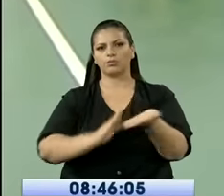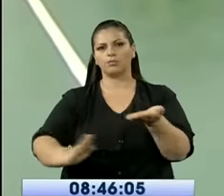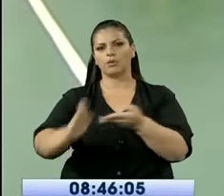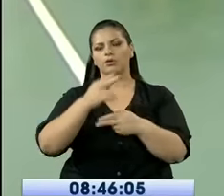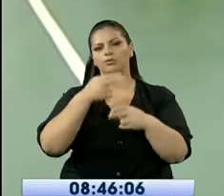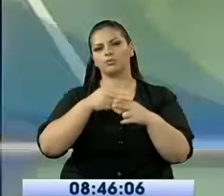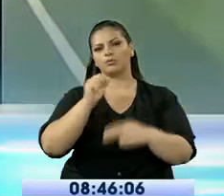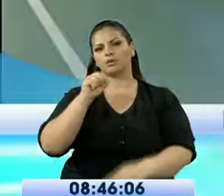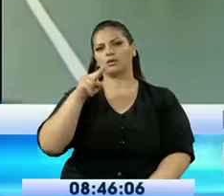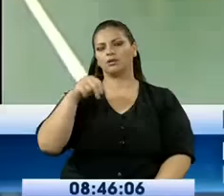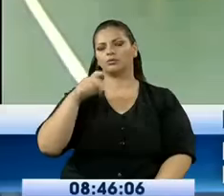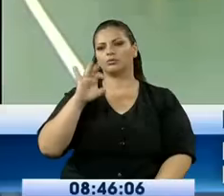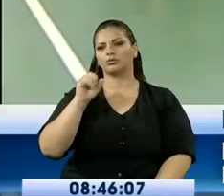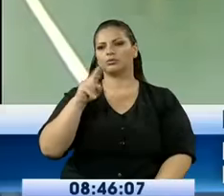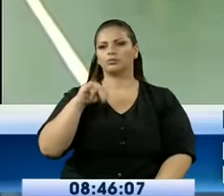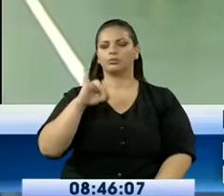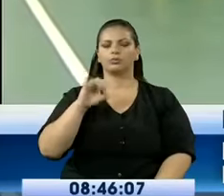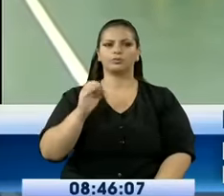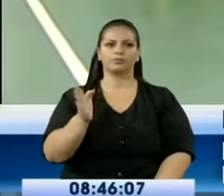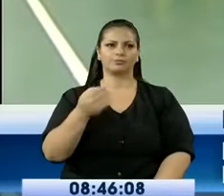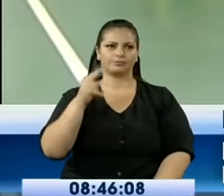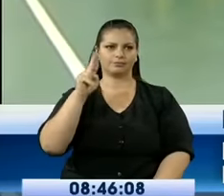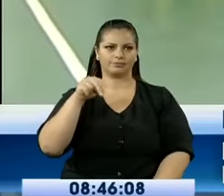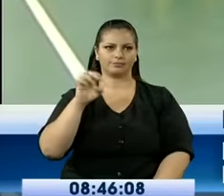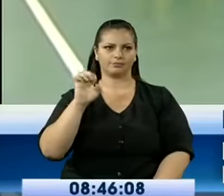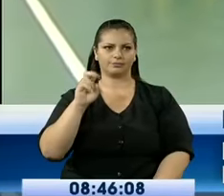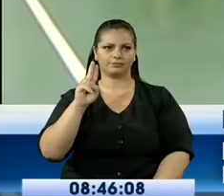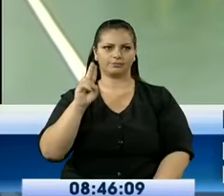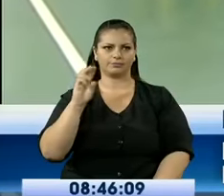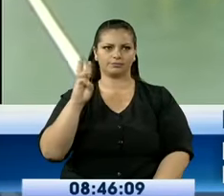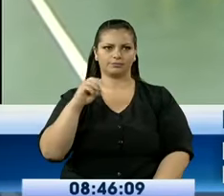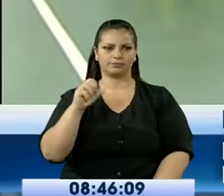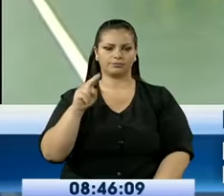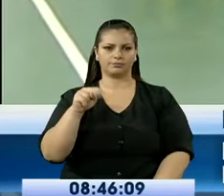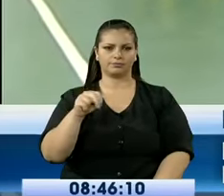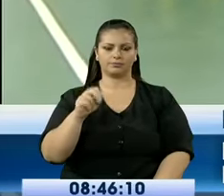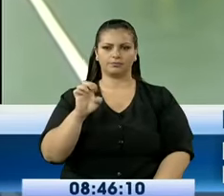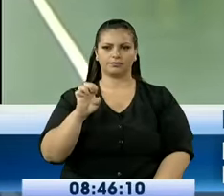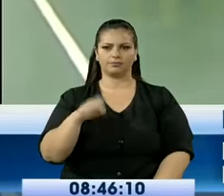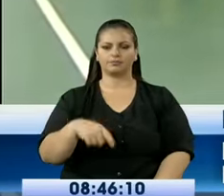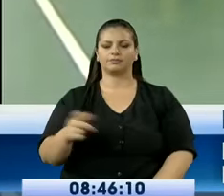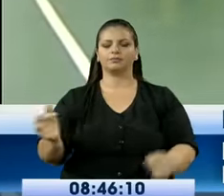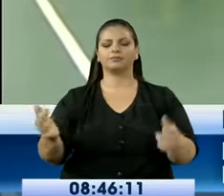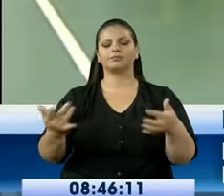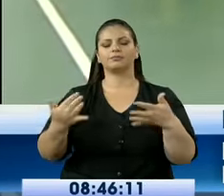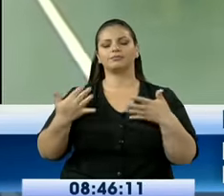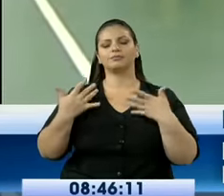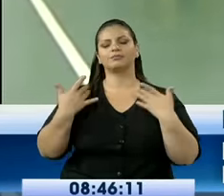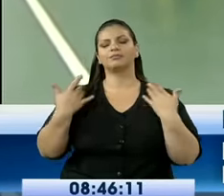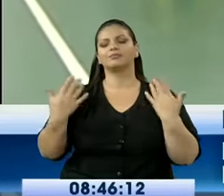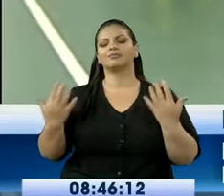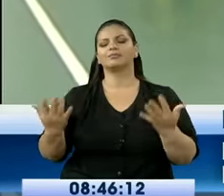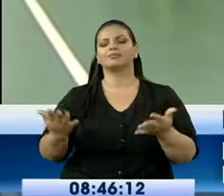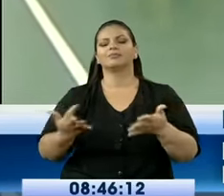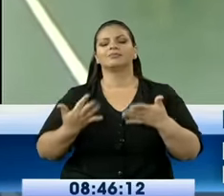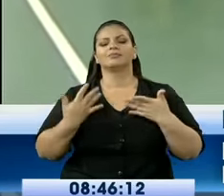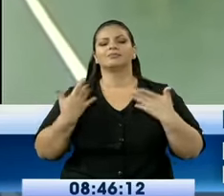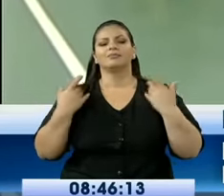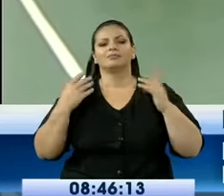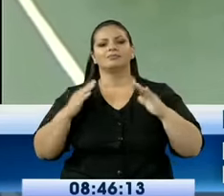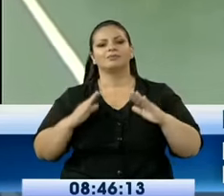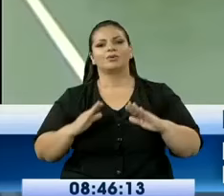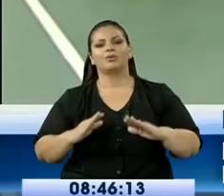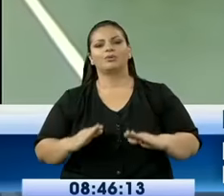Trinitaria. El clima está muy, la verdad que muy apegado a la realidad de la tranquilidad para toda la gente. Está muy fresco, así que